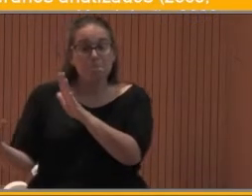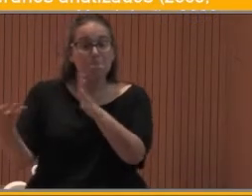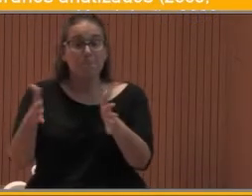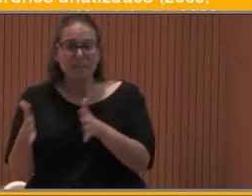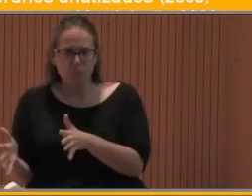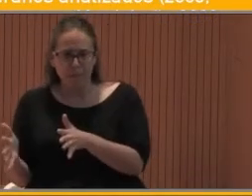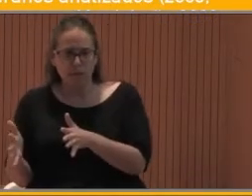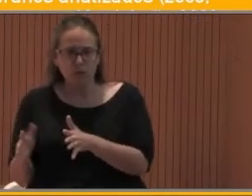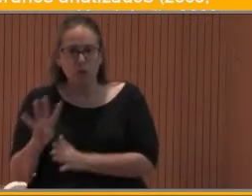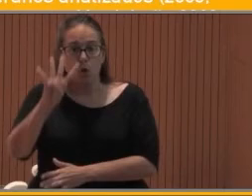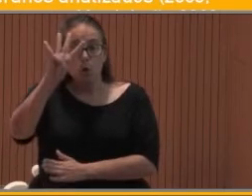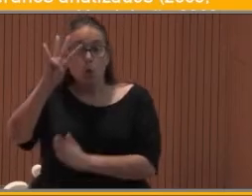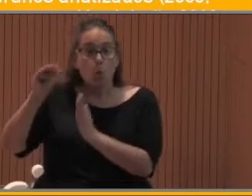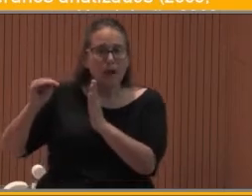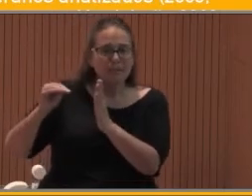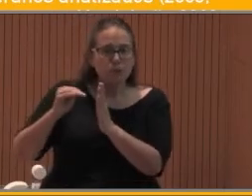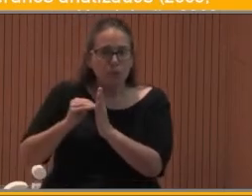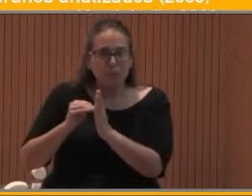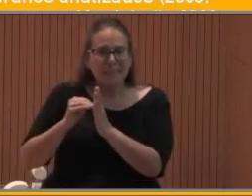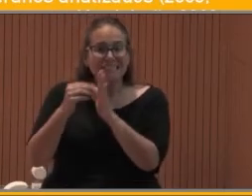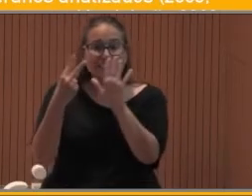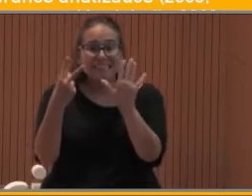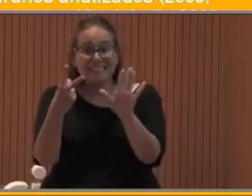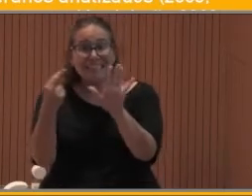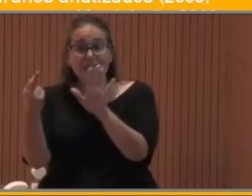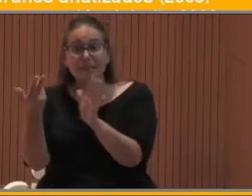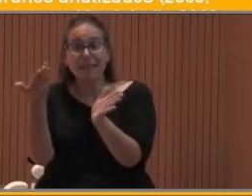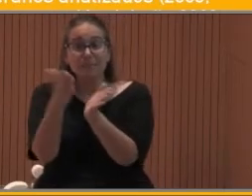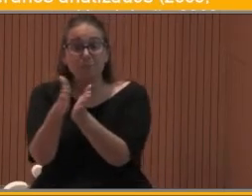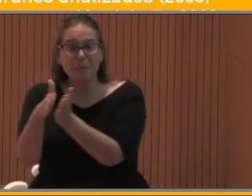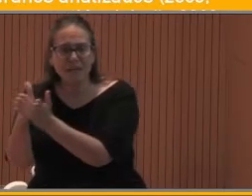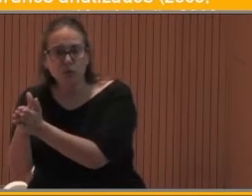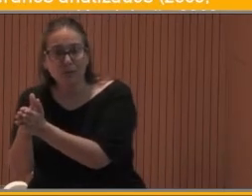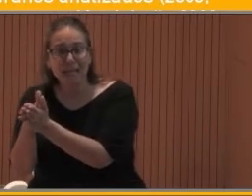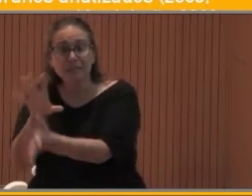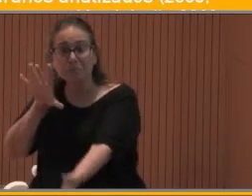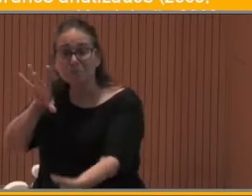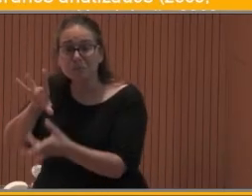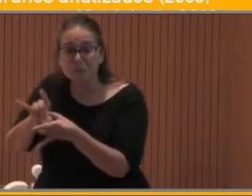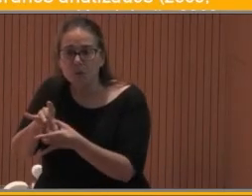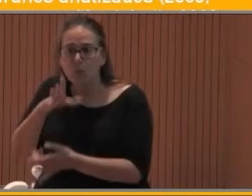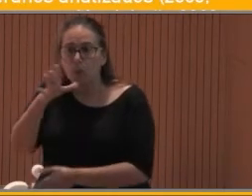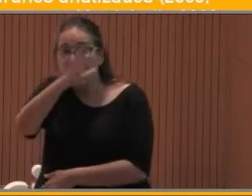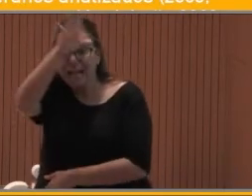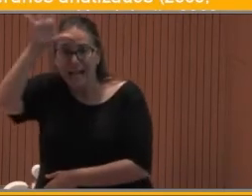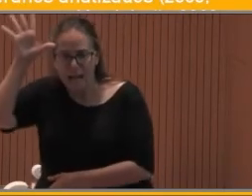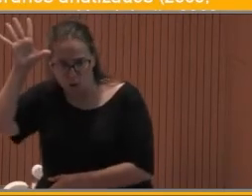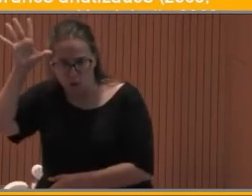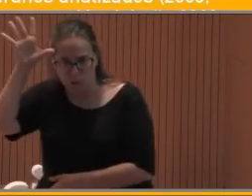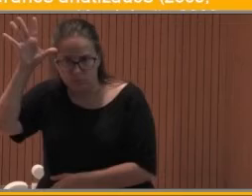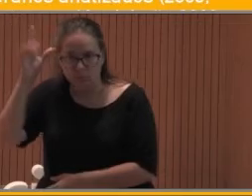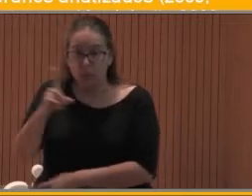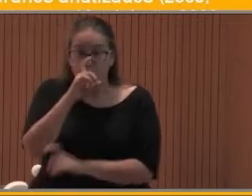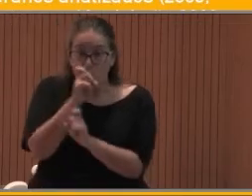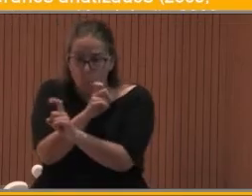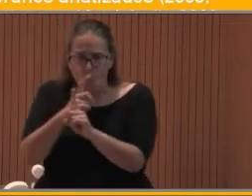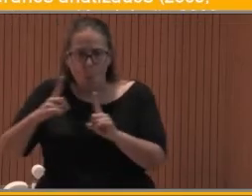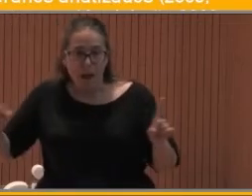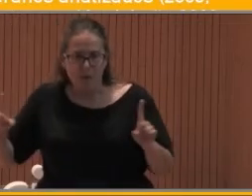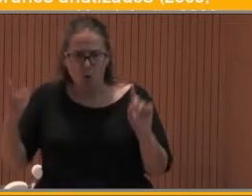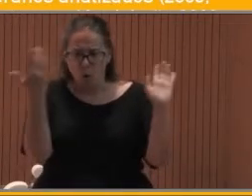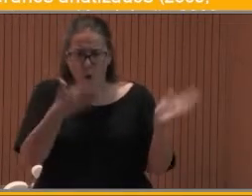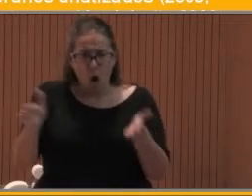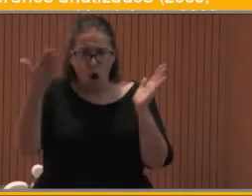que hay unas 4.700 defunciones atribuibles al calor. Por tanto, un año extraordinariamente cálido con un gran número de olas de